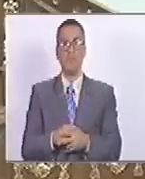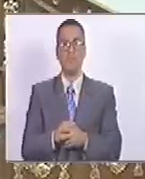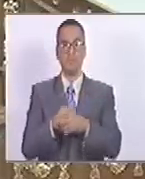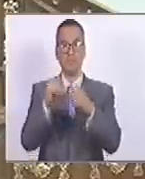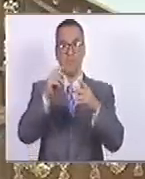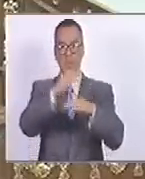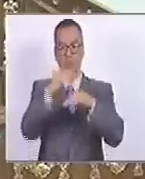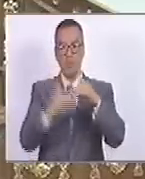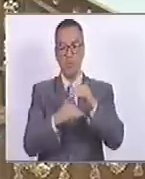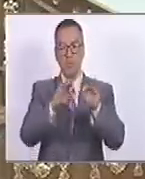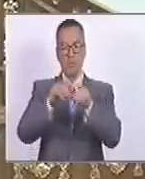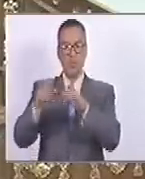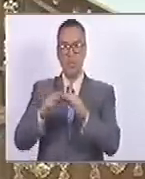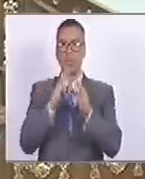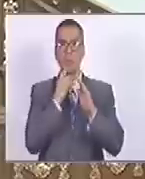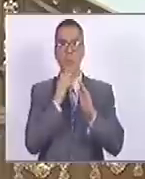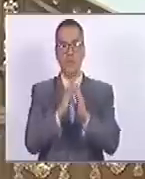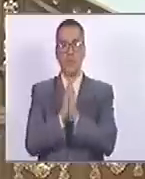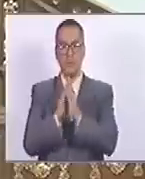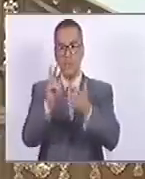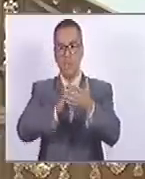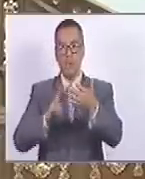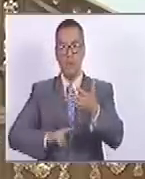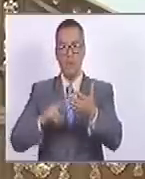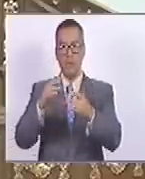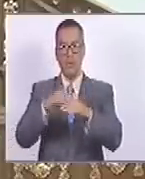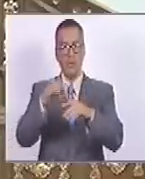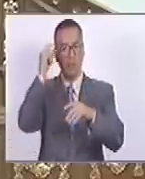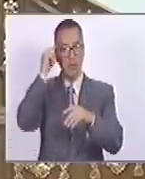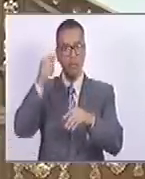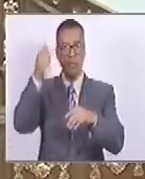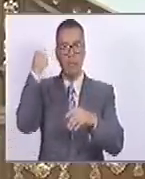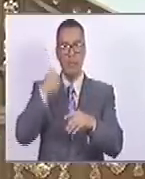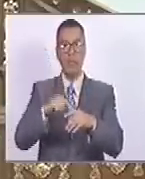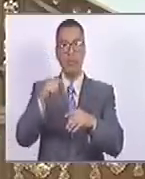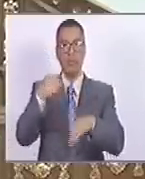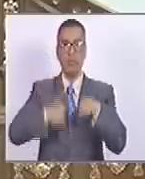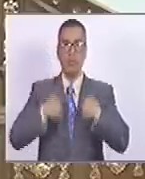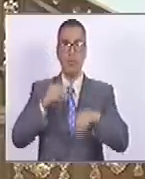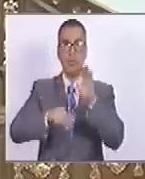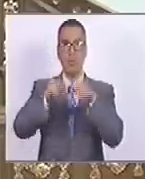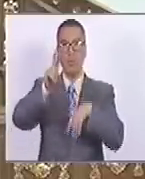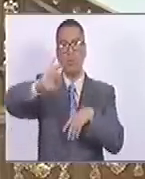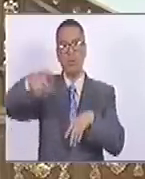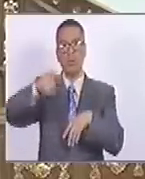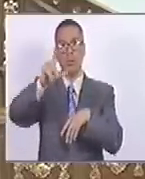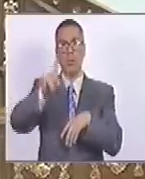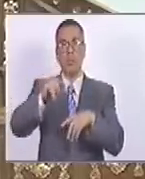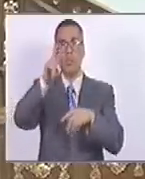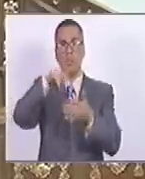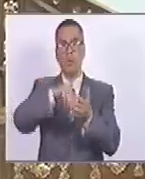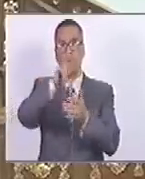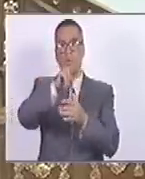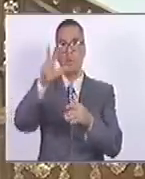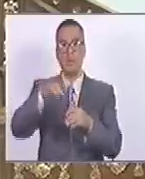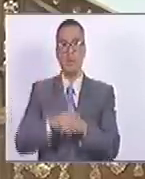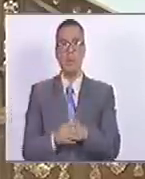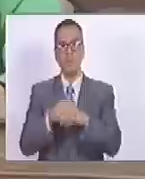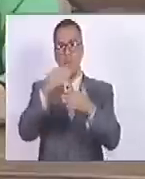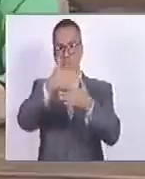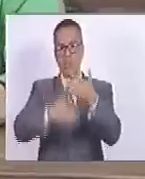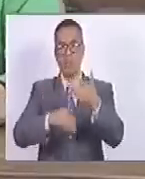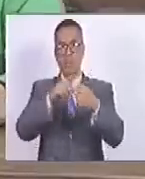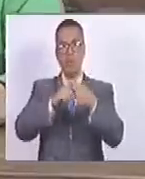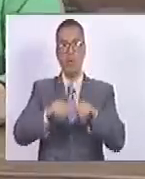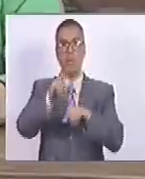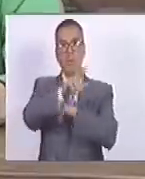Ciudadana subsecretaria, sírvase dar lectura al acta de la sesión ordinaria del día miércoles 12 de julio de 2023. Acta